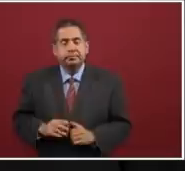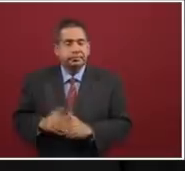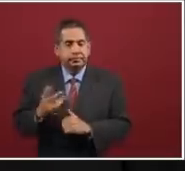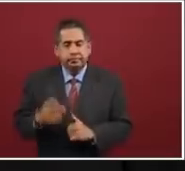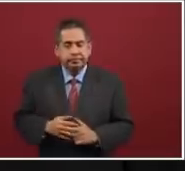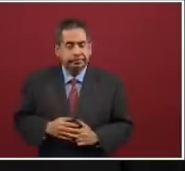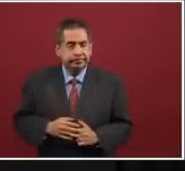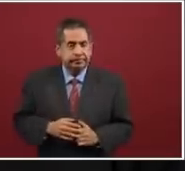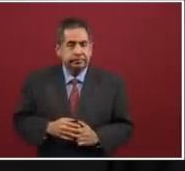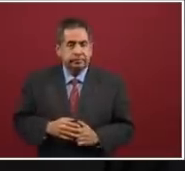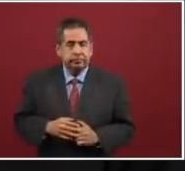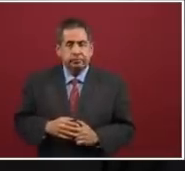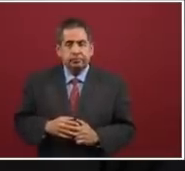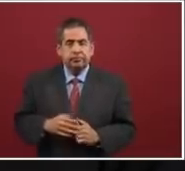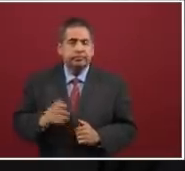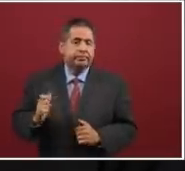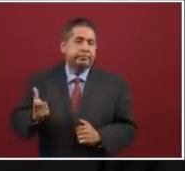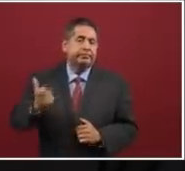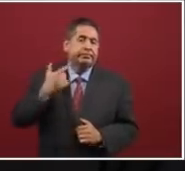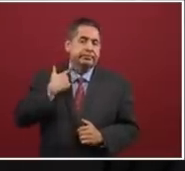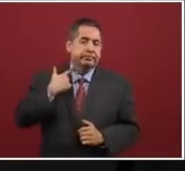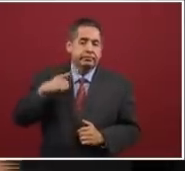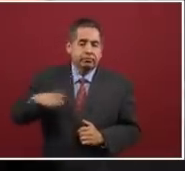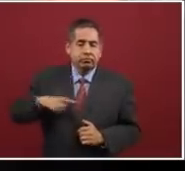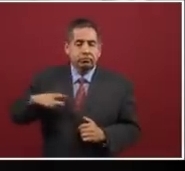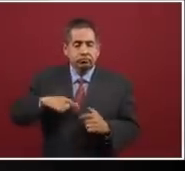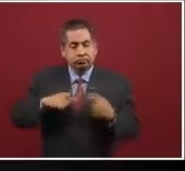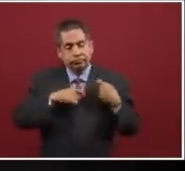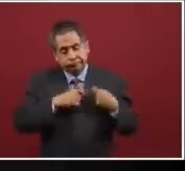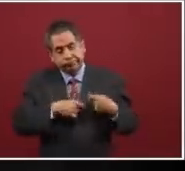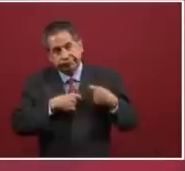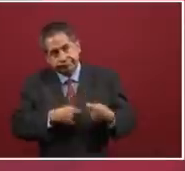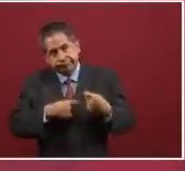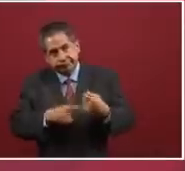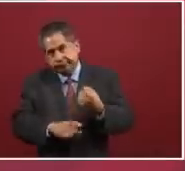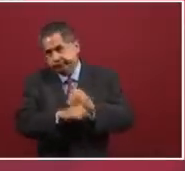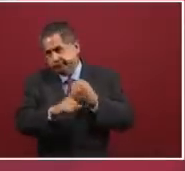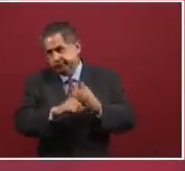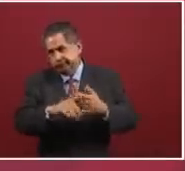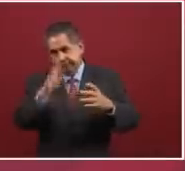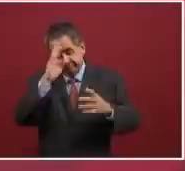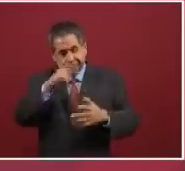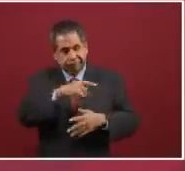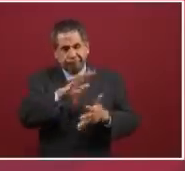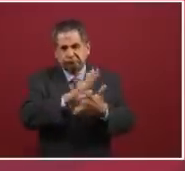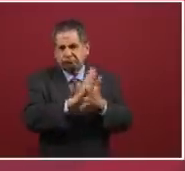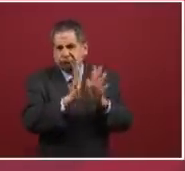el problema heredado es que nos dejaron las bandas,